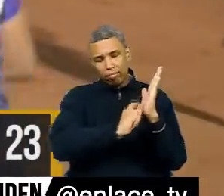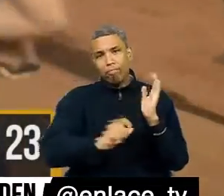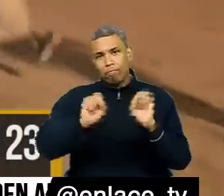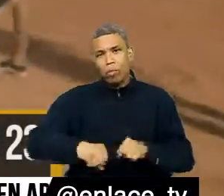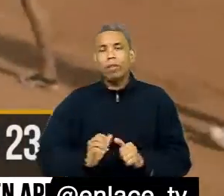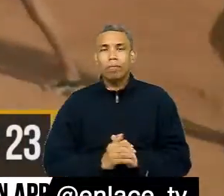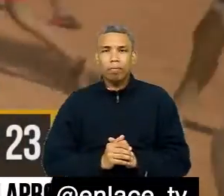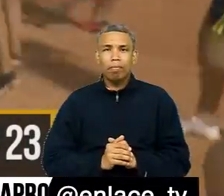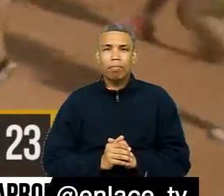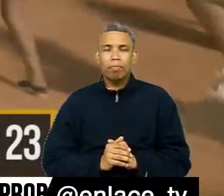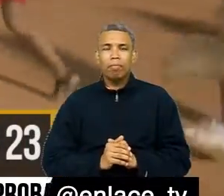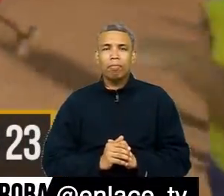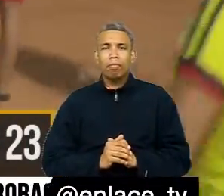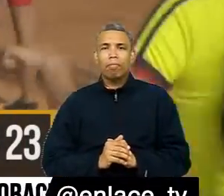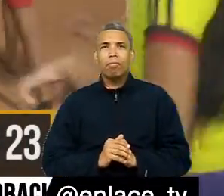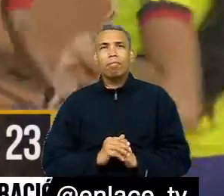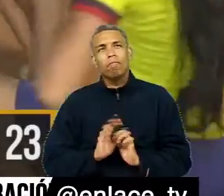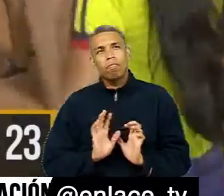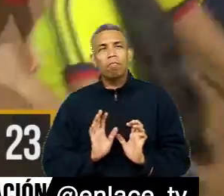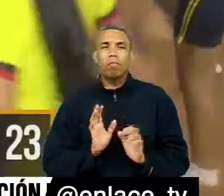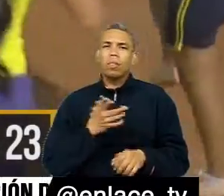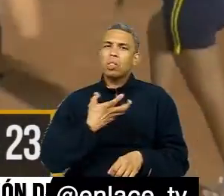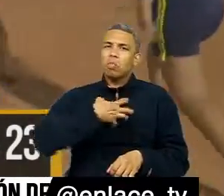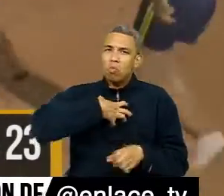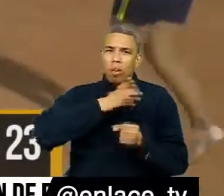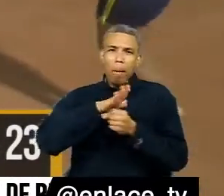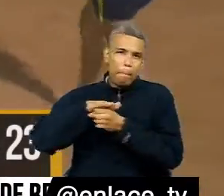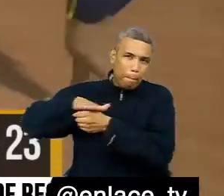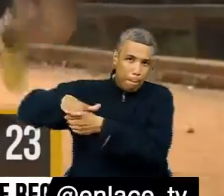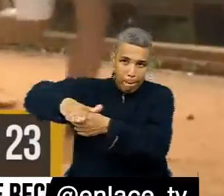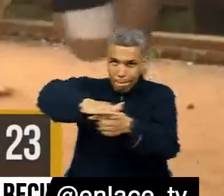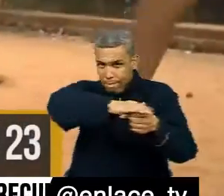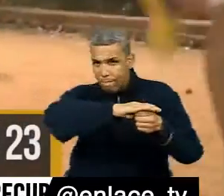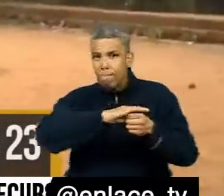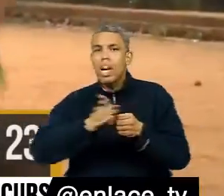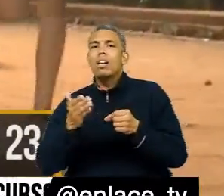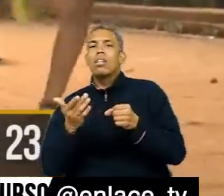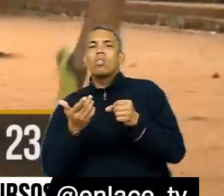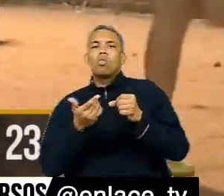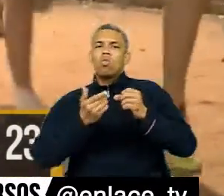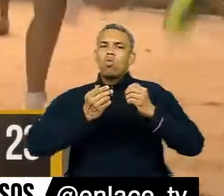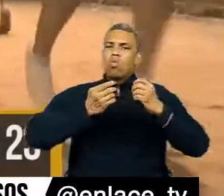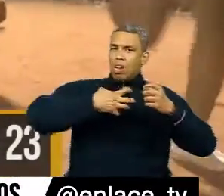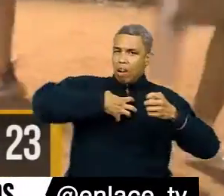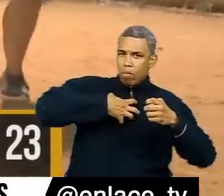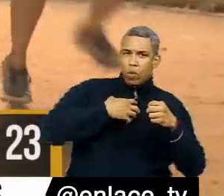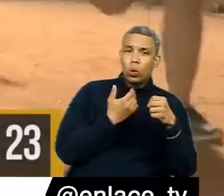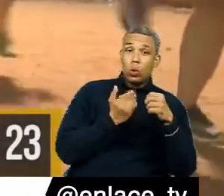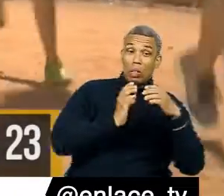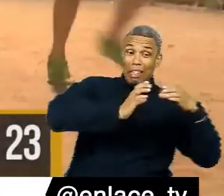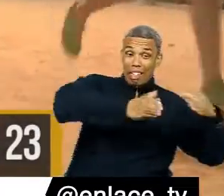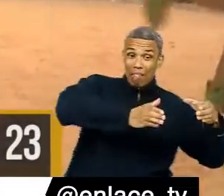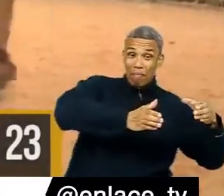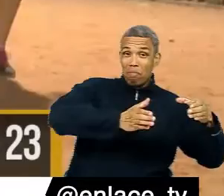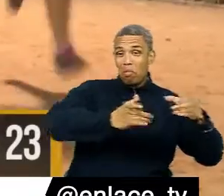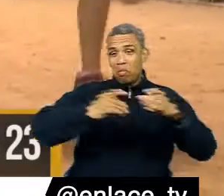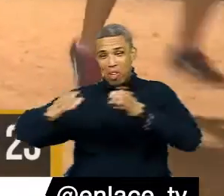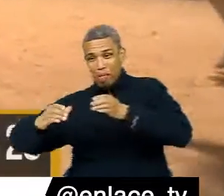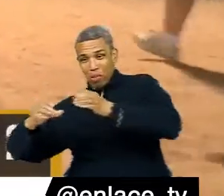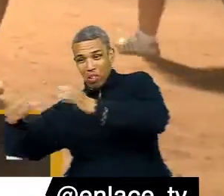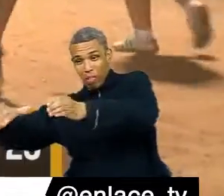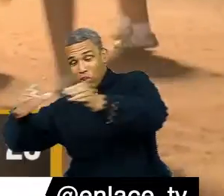Van a participar los Juegos Intercomunas de este año 2016, que se van a enfrentar por comunas, ¿sí? Todas las 7 comunas de